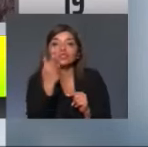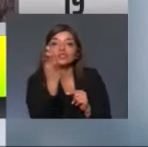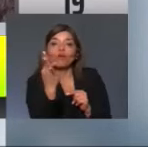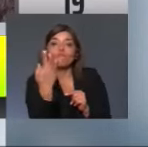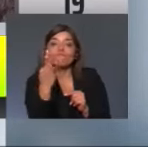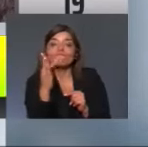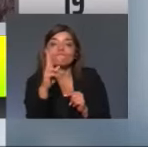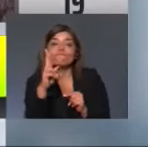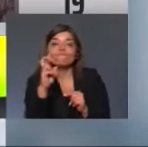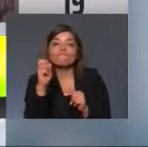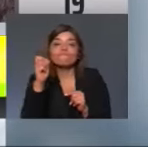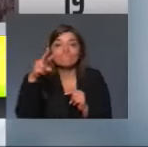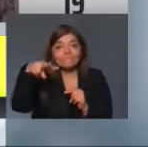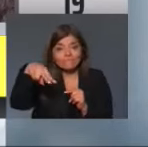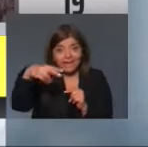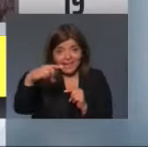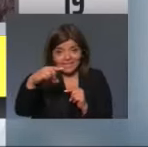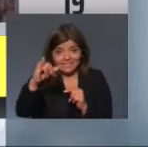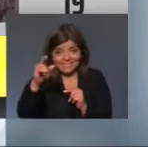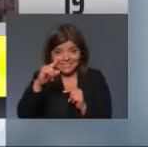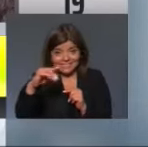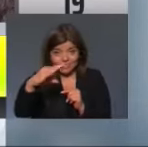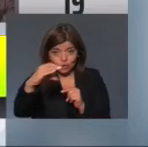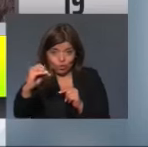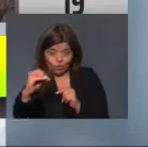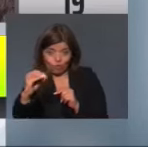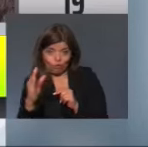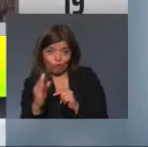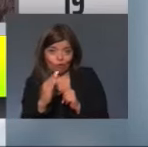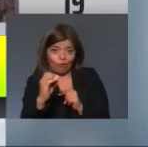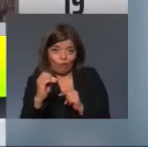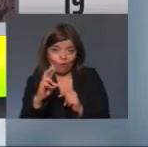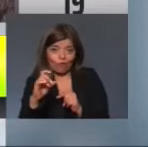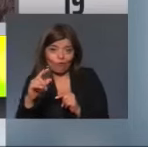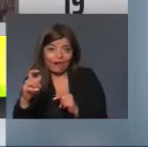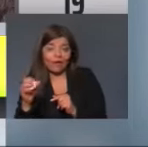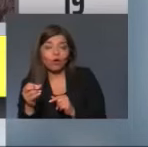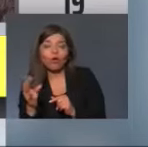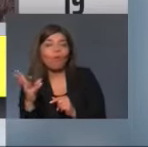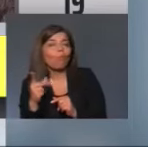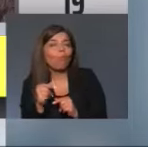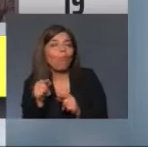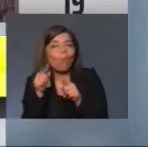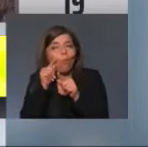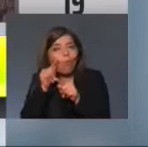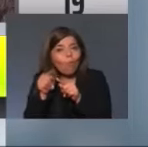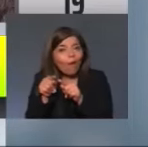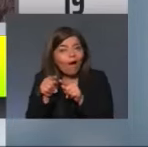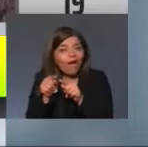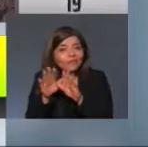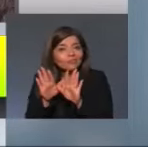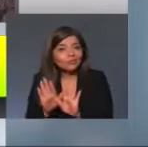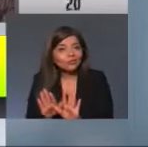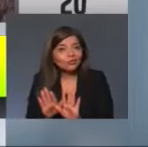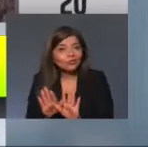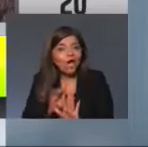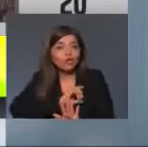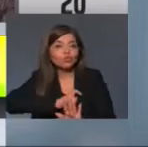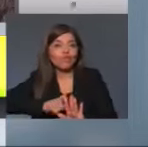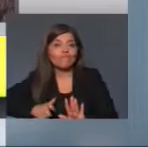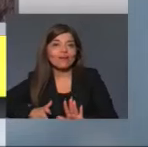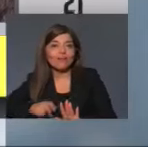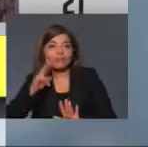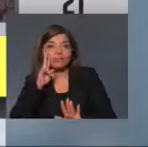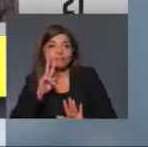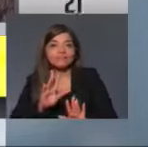en esa misma mesa comparado con Desbordes? Lo dijo recién. ¿Cuánto? ¿Puedes decirnos de nuevo lo de con Desbordes, con Rego? Voy a tener que aparecer en